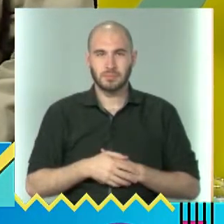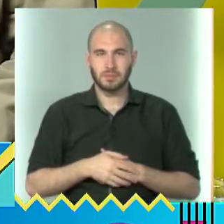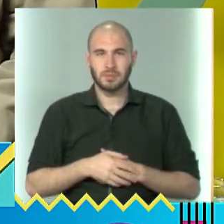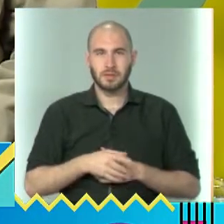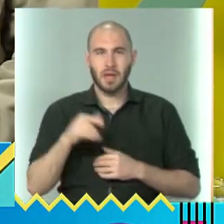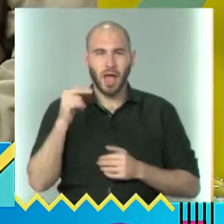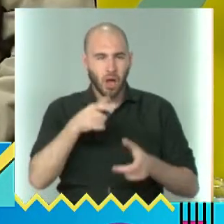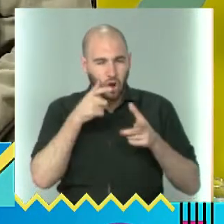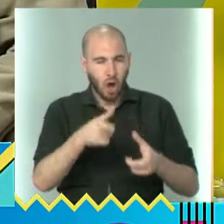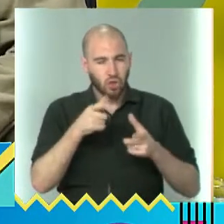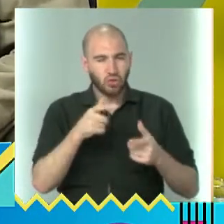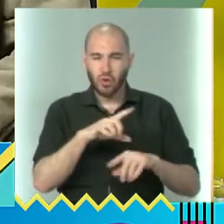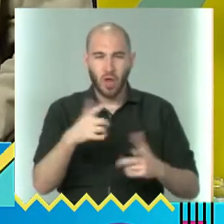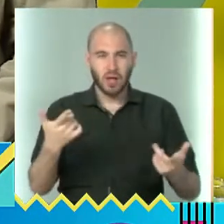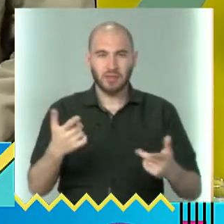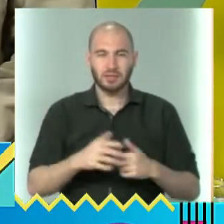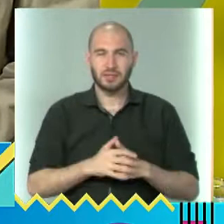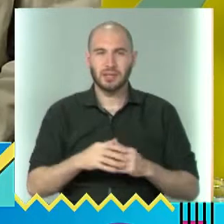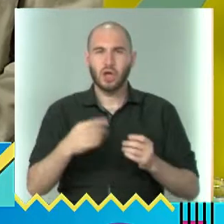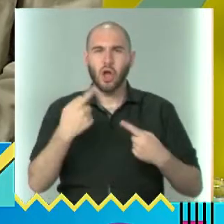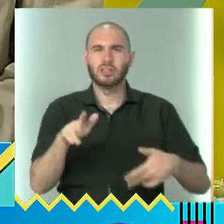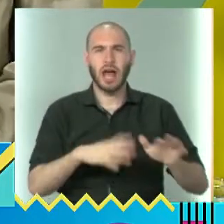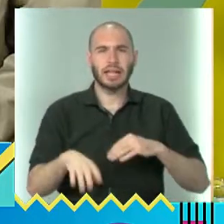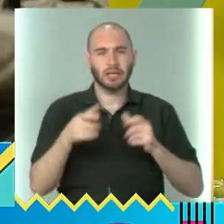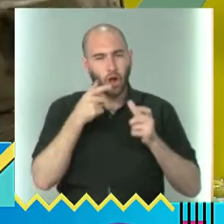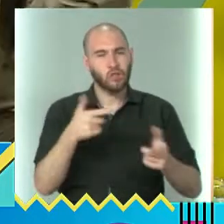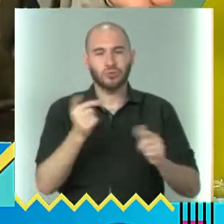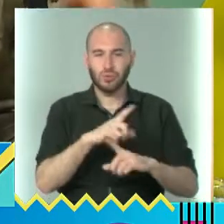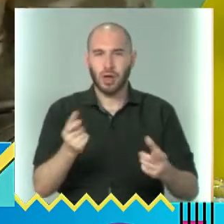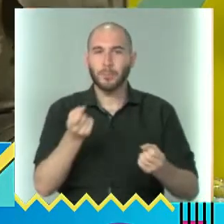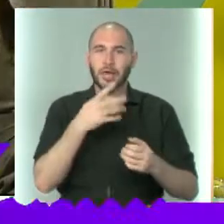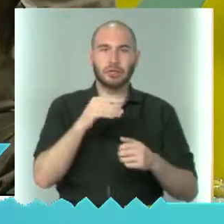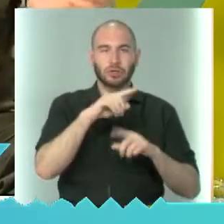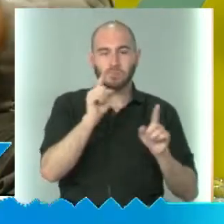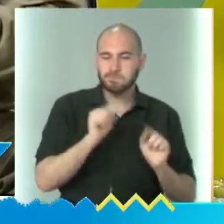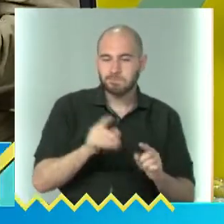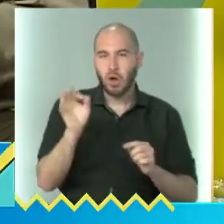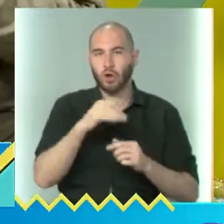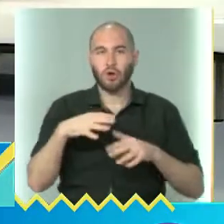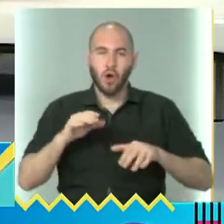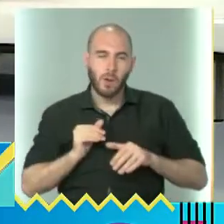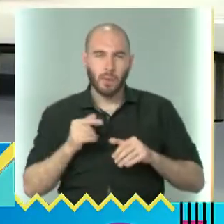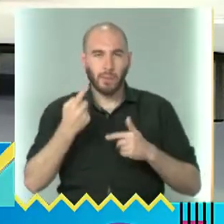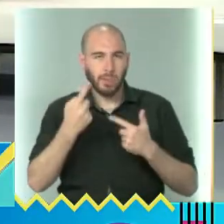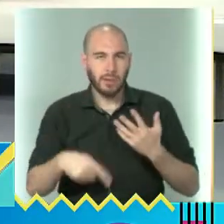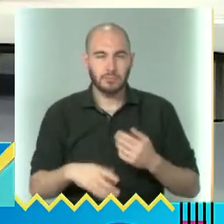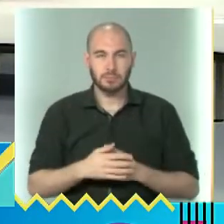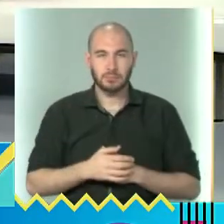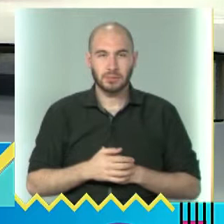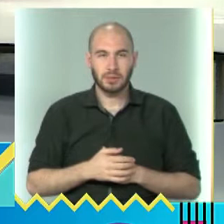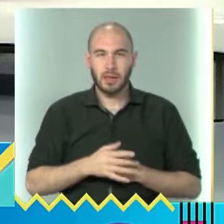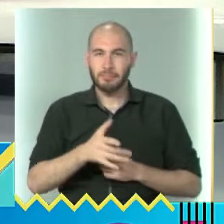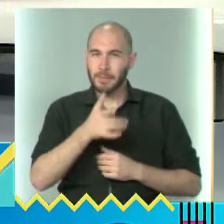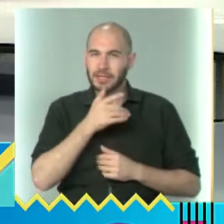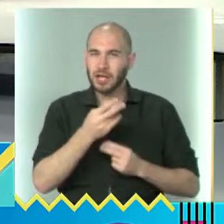ejercen un control sobre lo que hacen. Por desconocimiento, por comodidad, etc. Yo creo